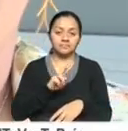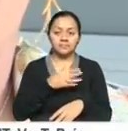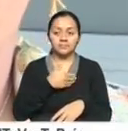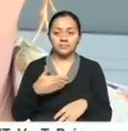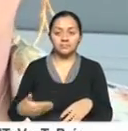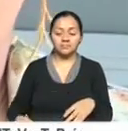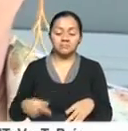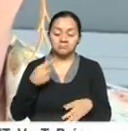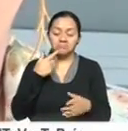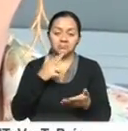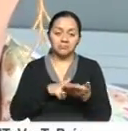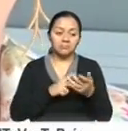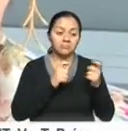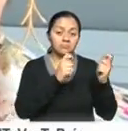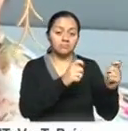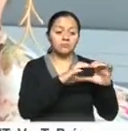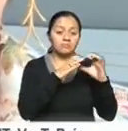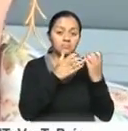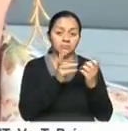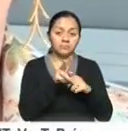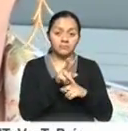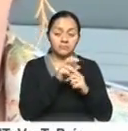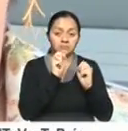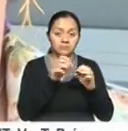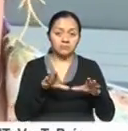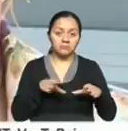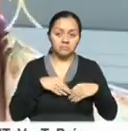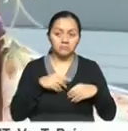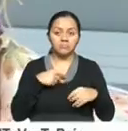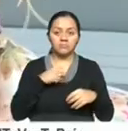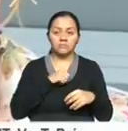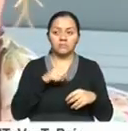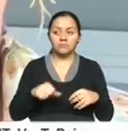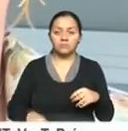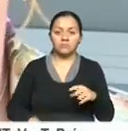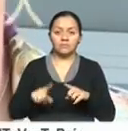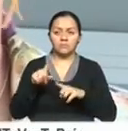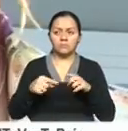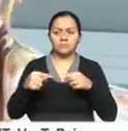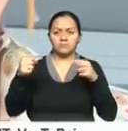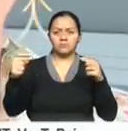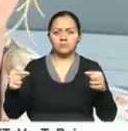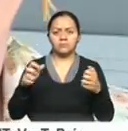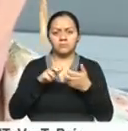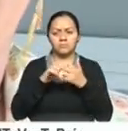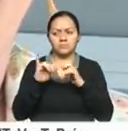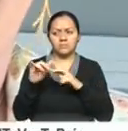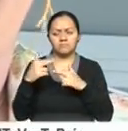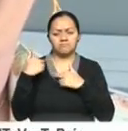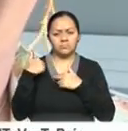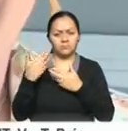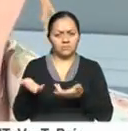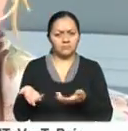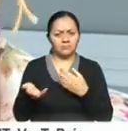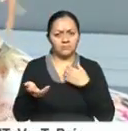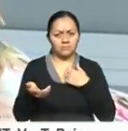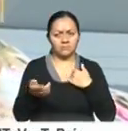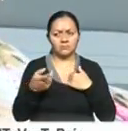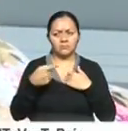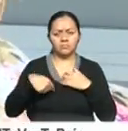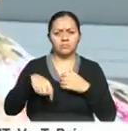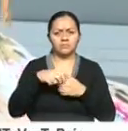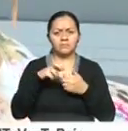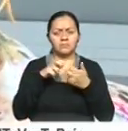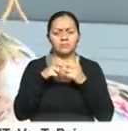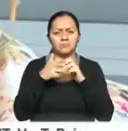nacional pidió ser recibido, pero en realidad me parece la actitud de muchos actores de oposición irresponsables, quieren volver al